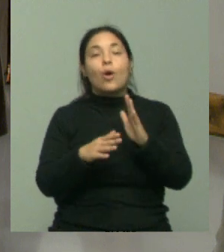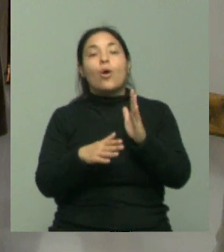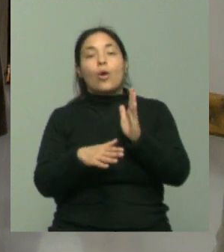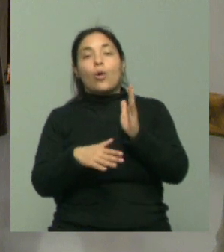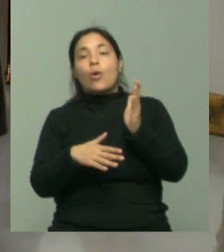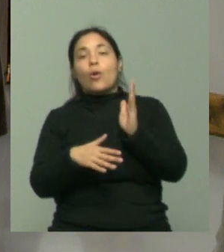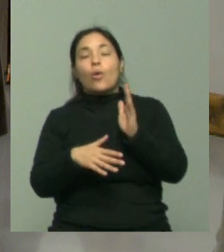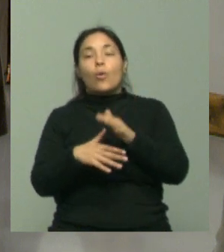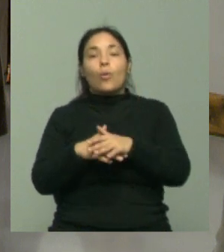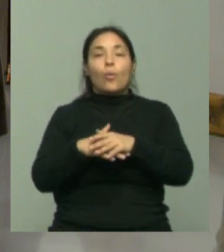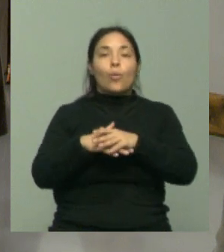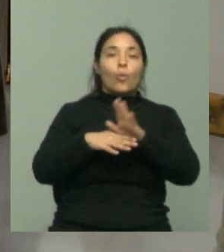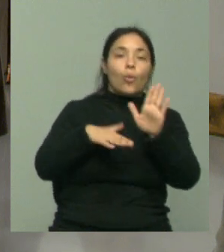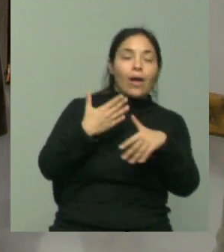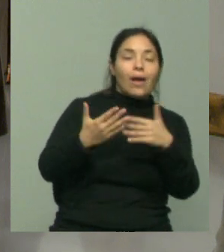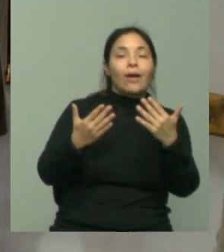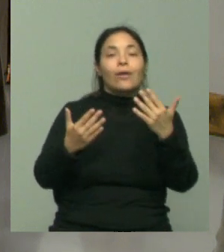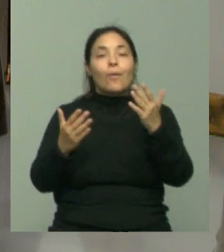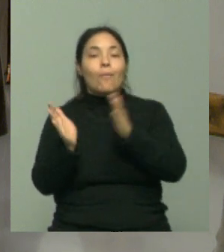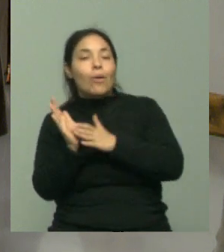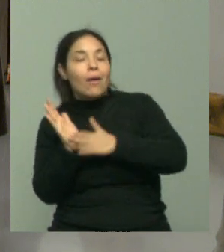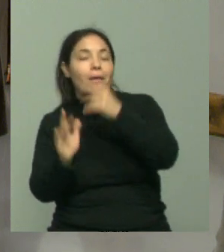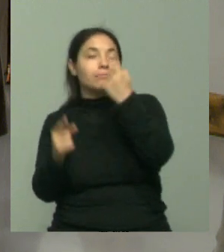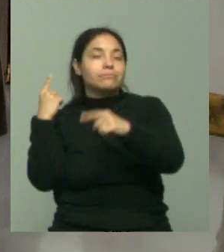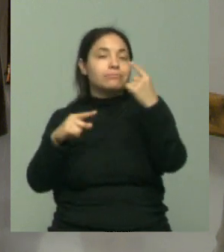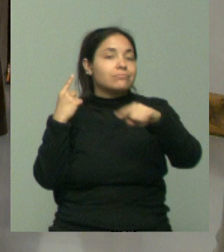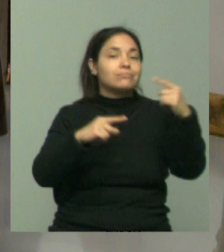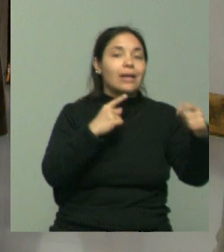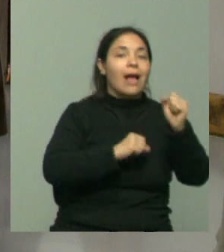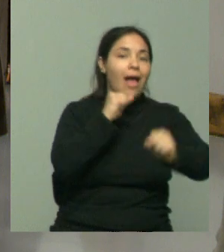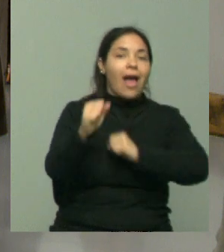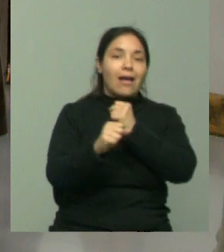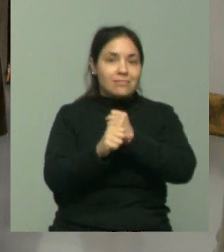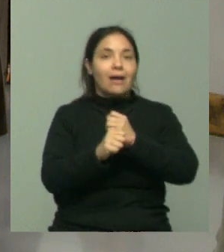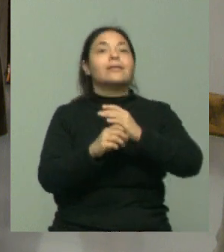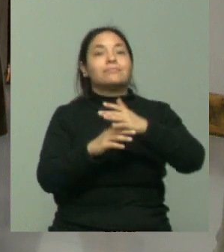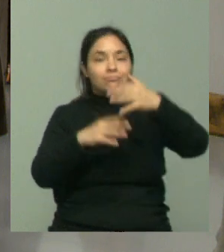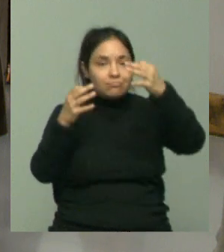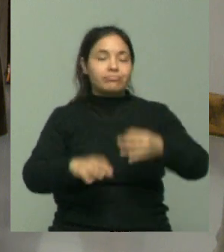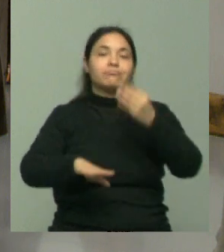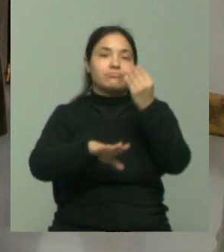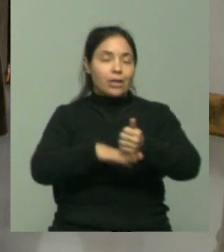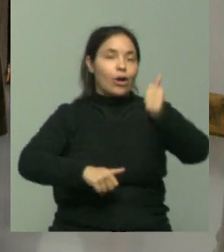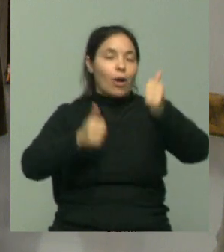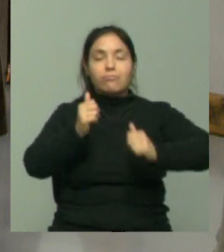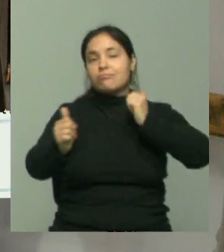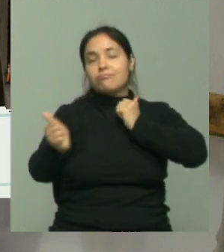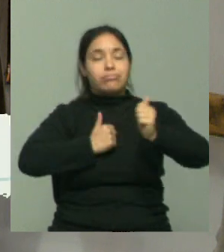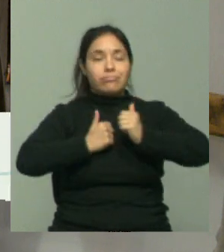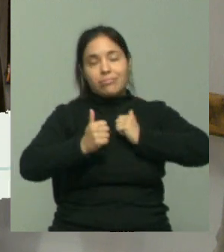desde la variabilidad de las pruebas hacia la performance sería en